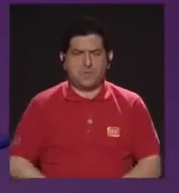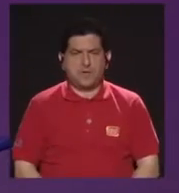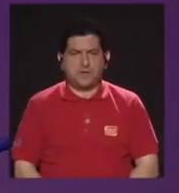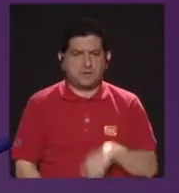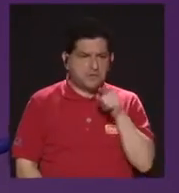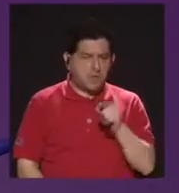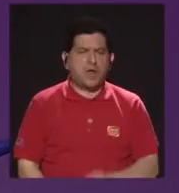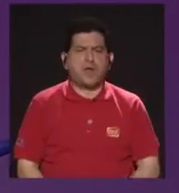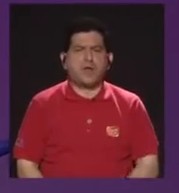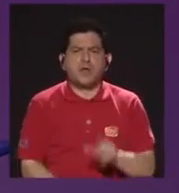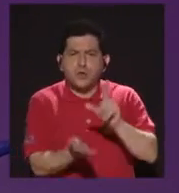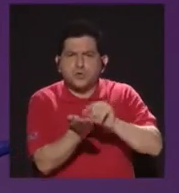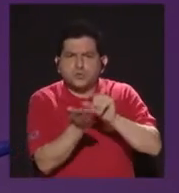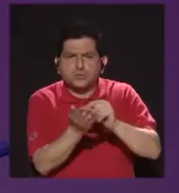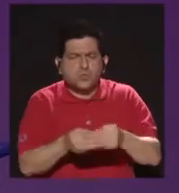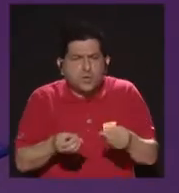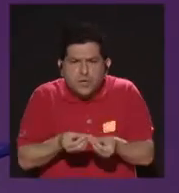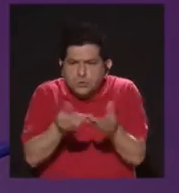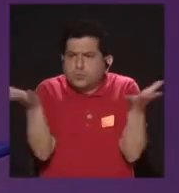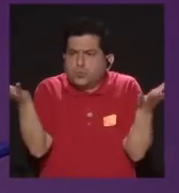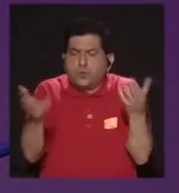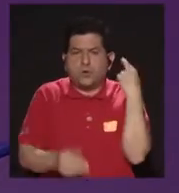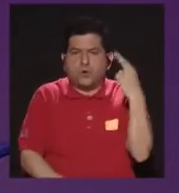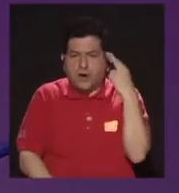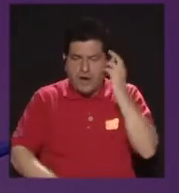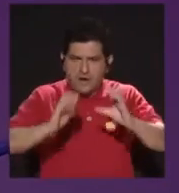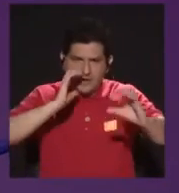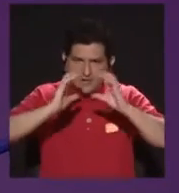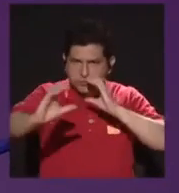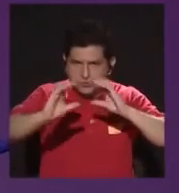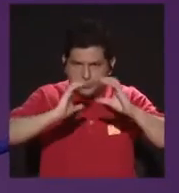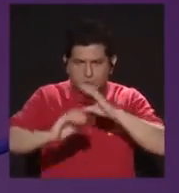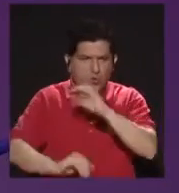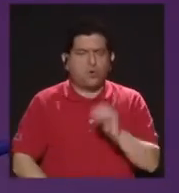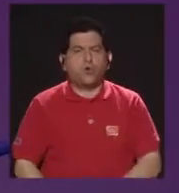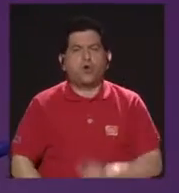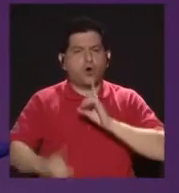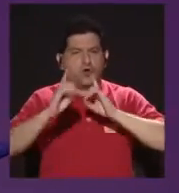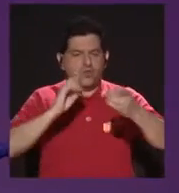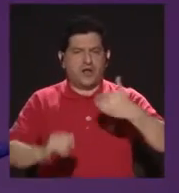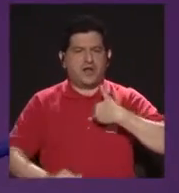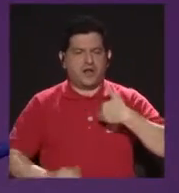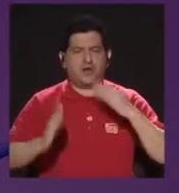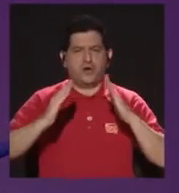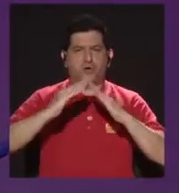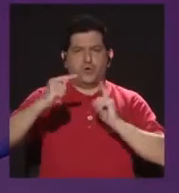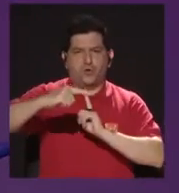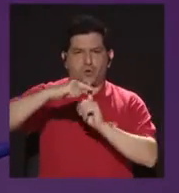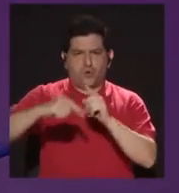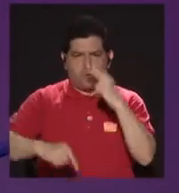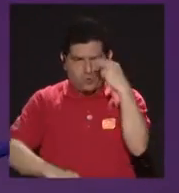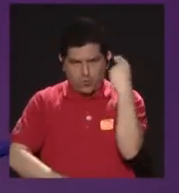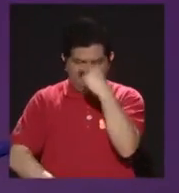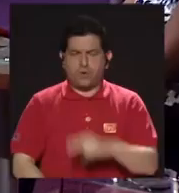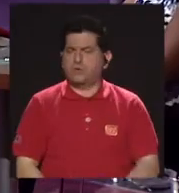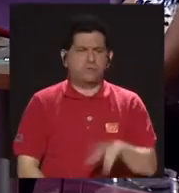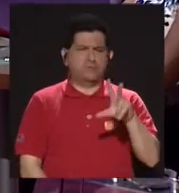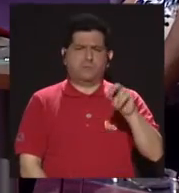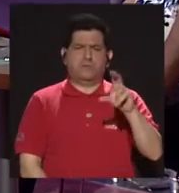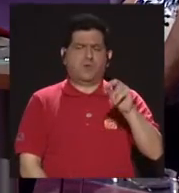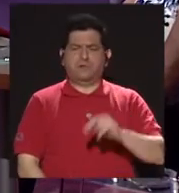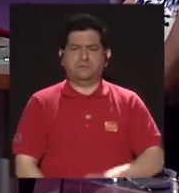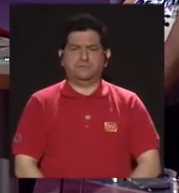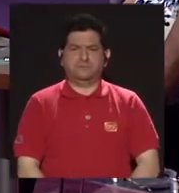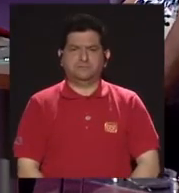pública esa lista que se logra comunicarse o abrir este diálogo con la iglesia católica no de ninguna manera